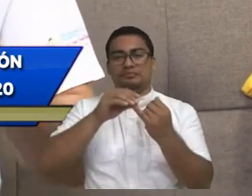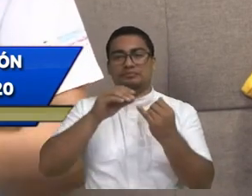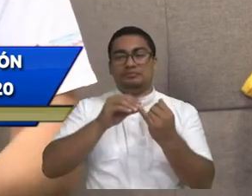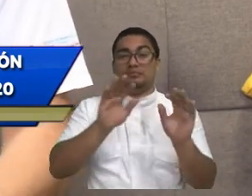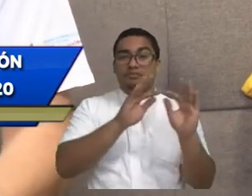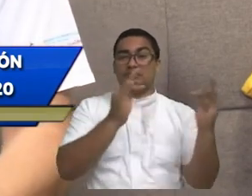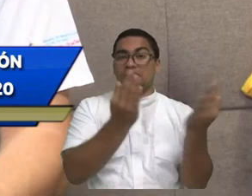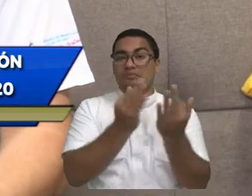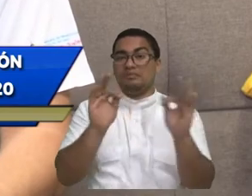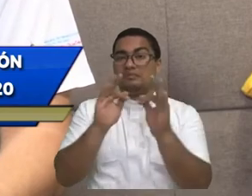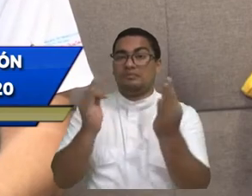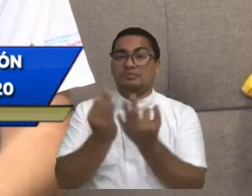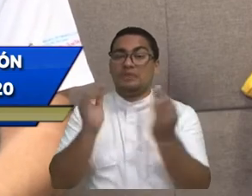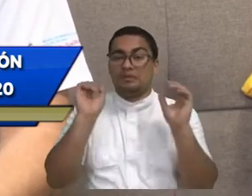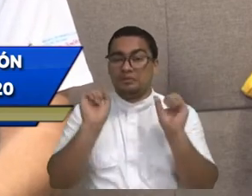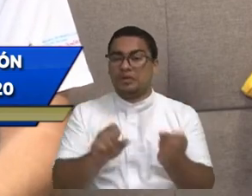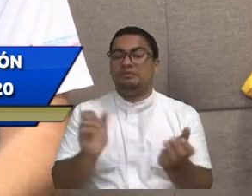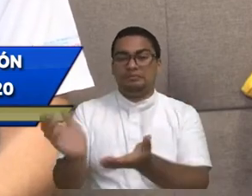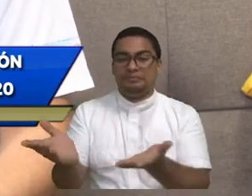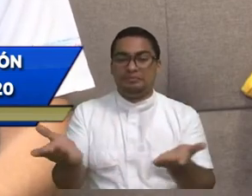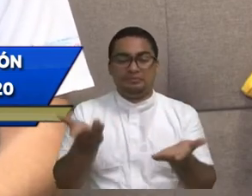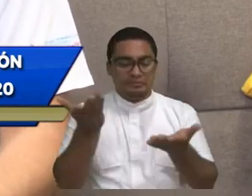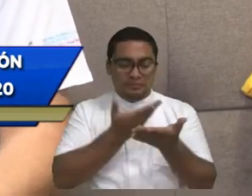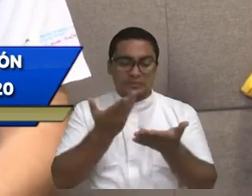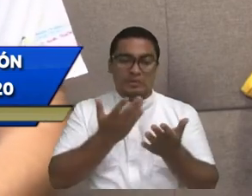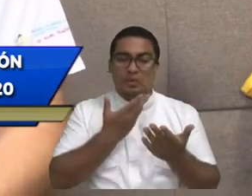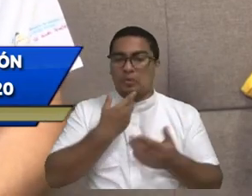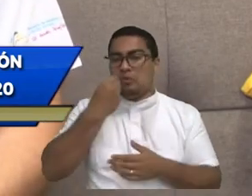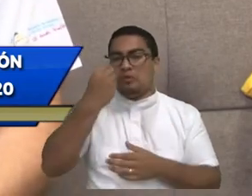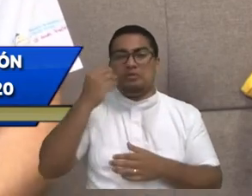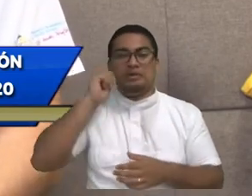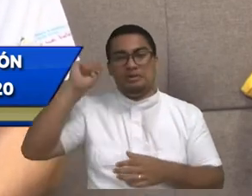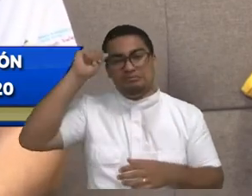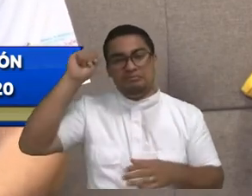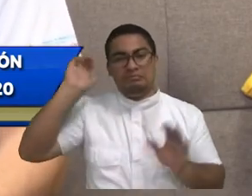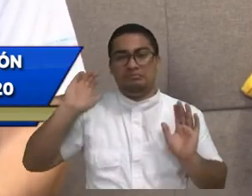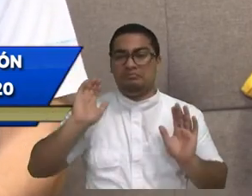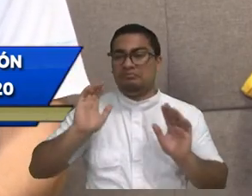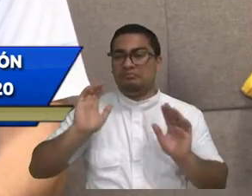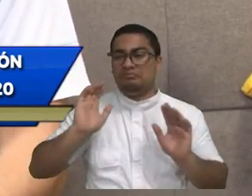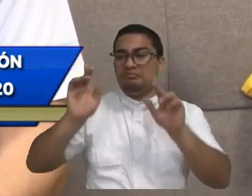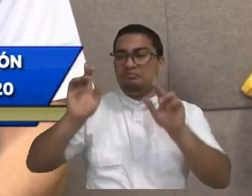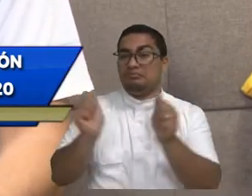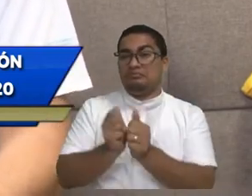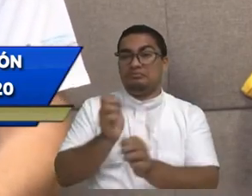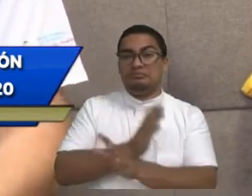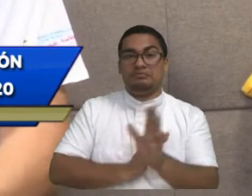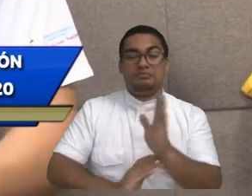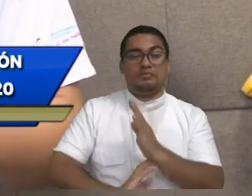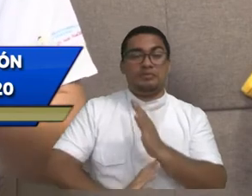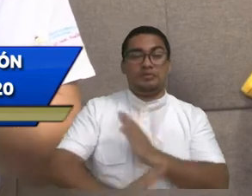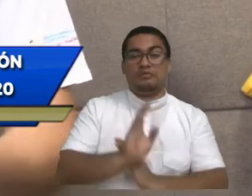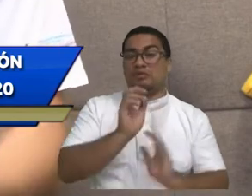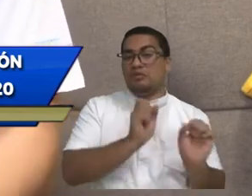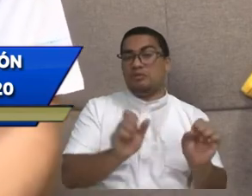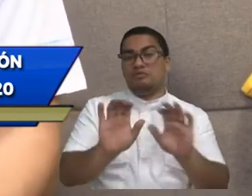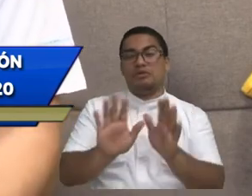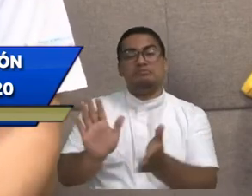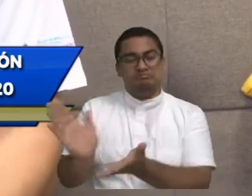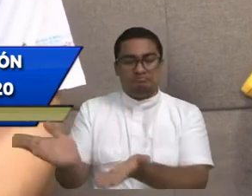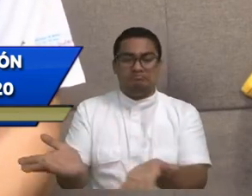puedan integrarse a formarse a joven seas adultos sea una persona con discapacidad hombre o mujer para que puedas